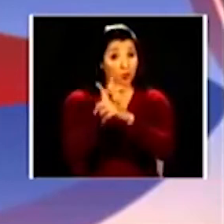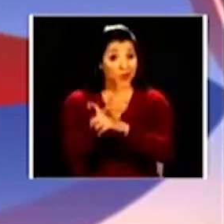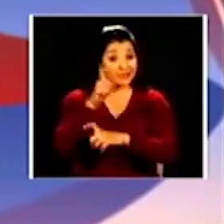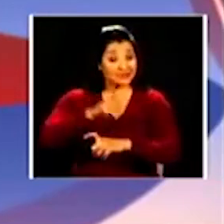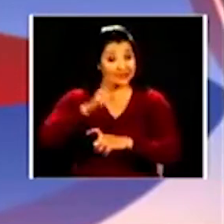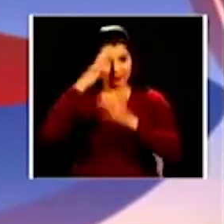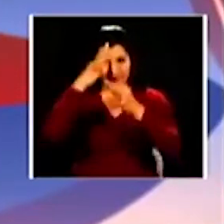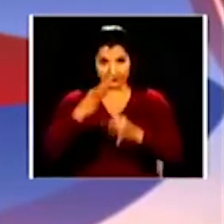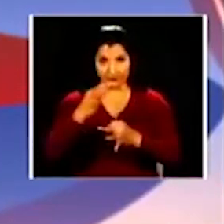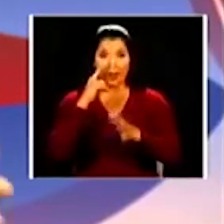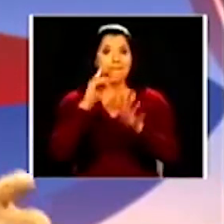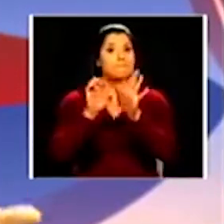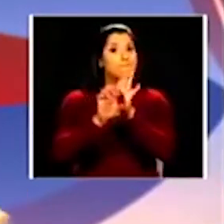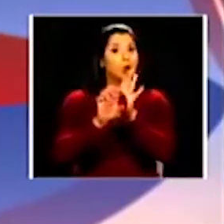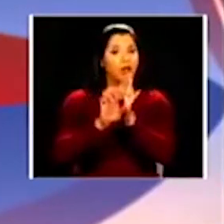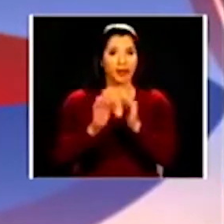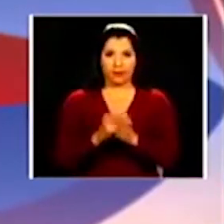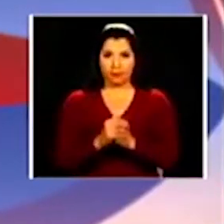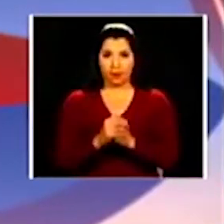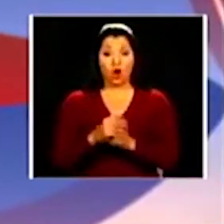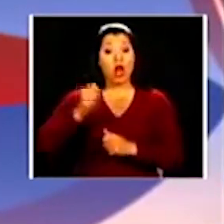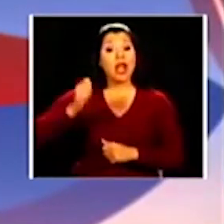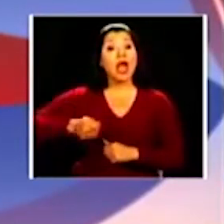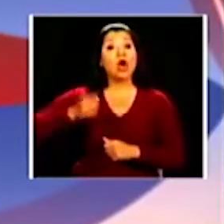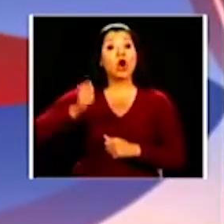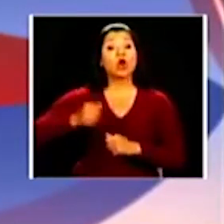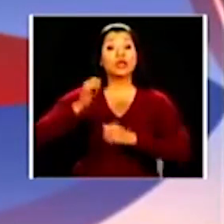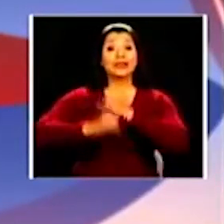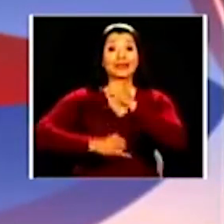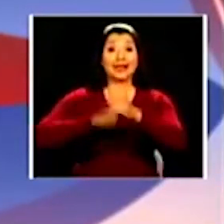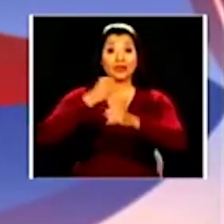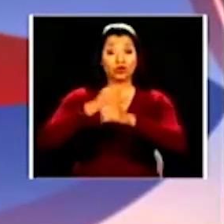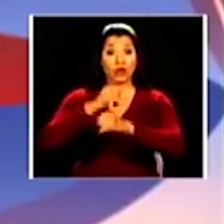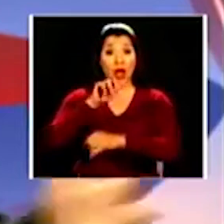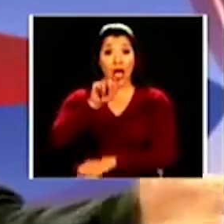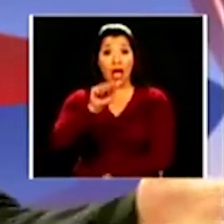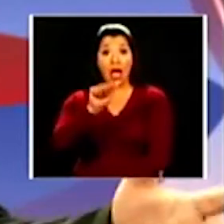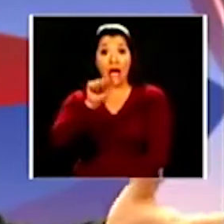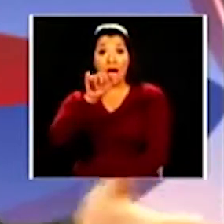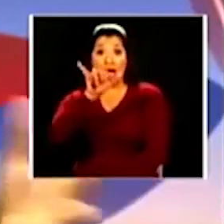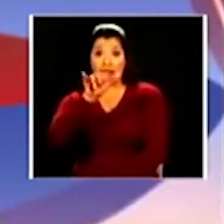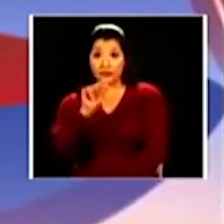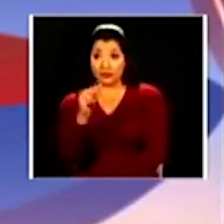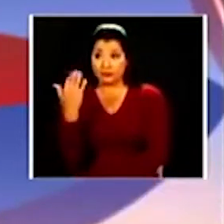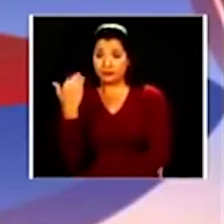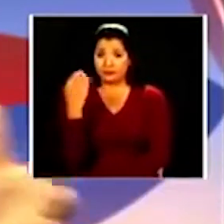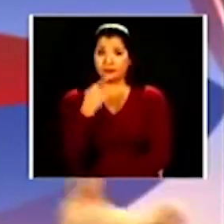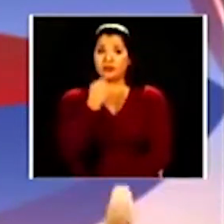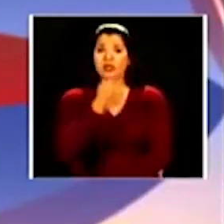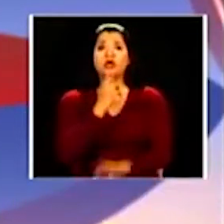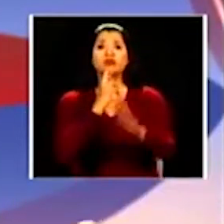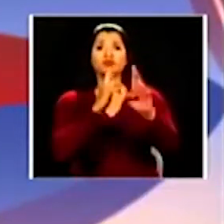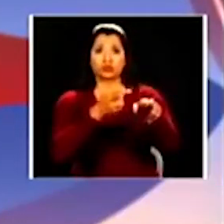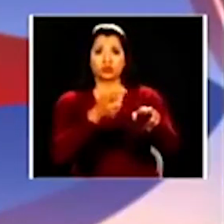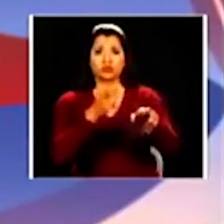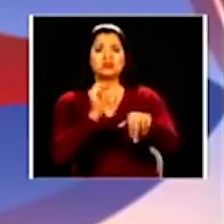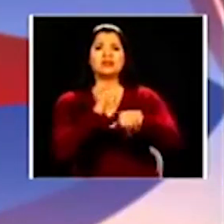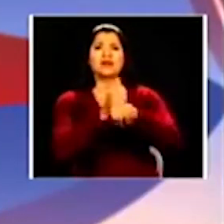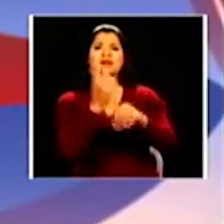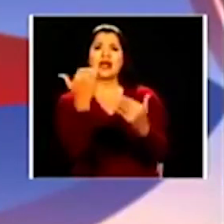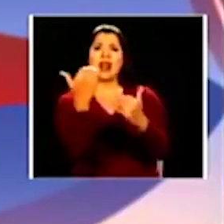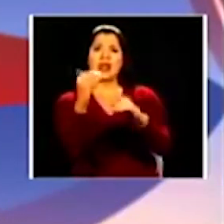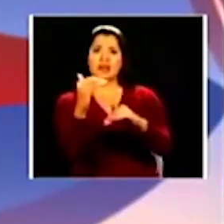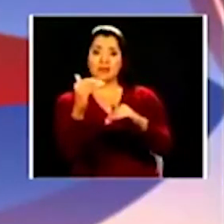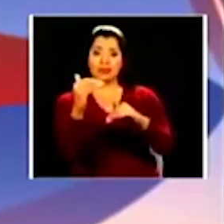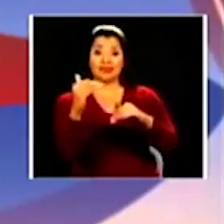Por ejemplo, la Corte Internacional de la Haya ha dado una sentencia reciente que establece ya límites marítimos que nos